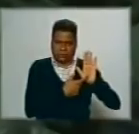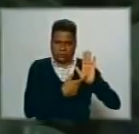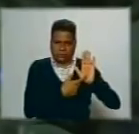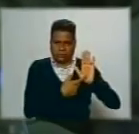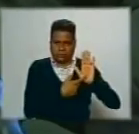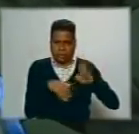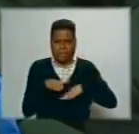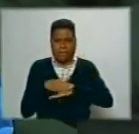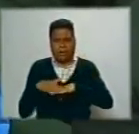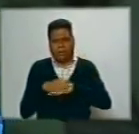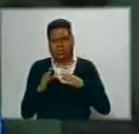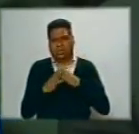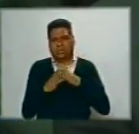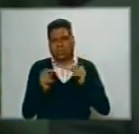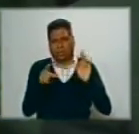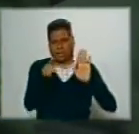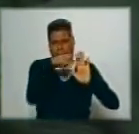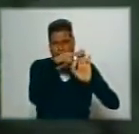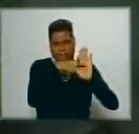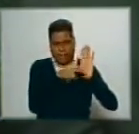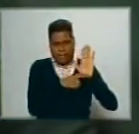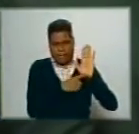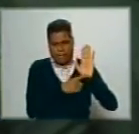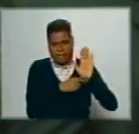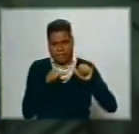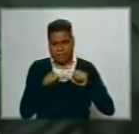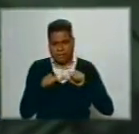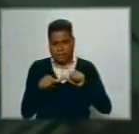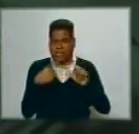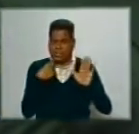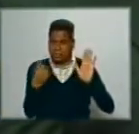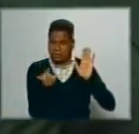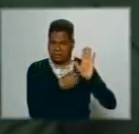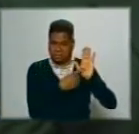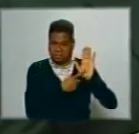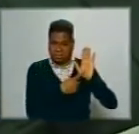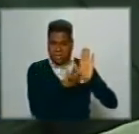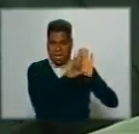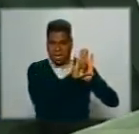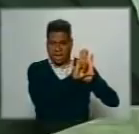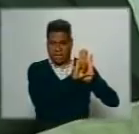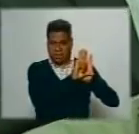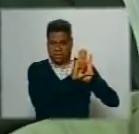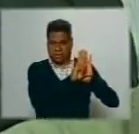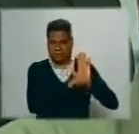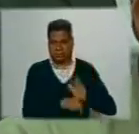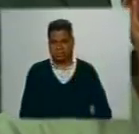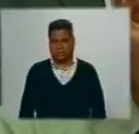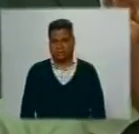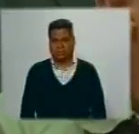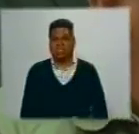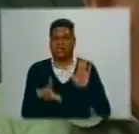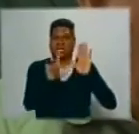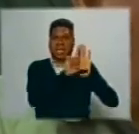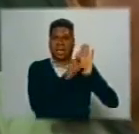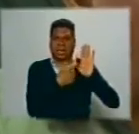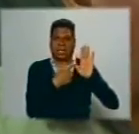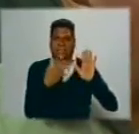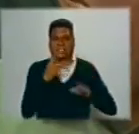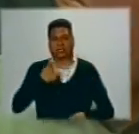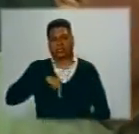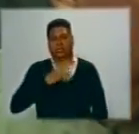de las finalidades que establece esta ley. Ahora, esta ley, si quisiéramos establecer